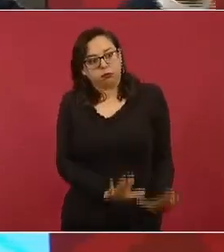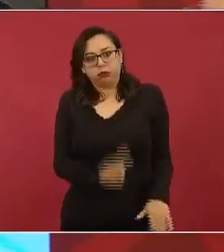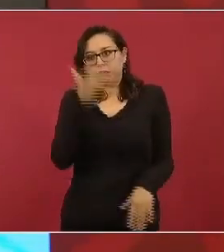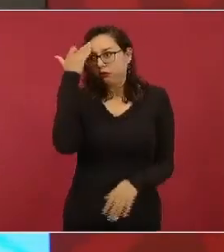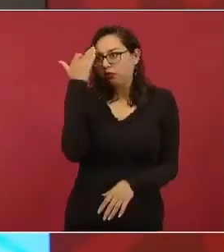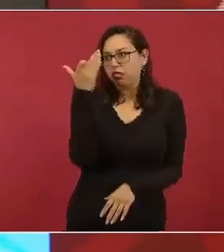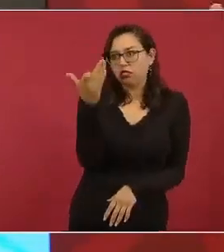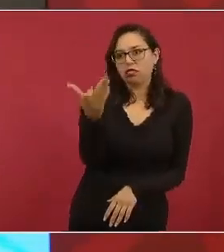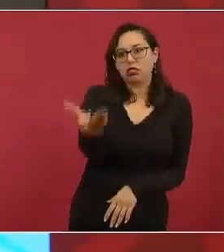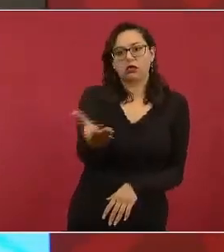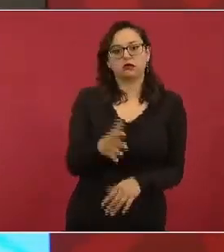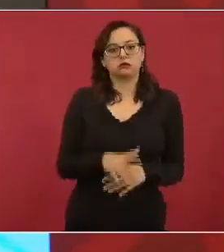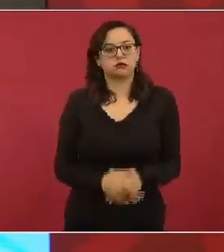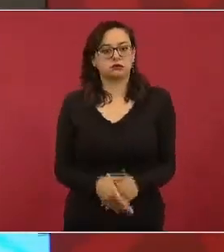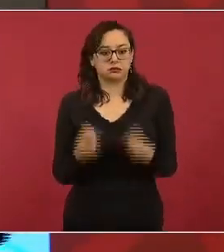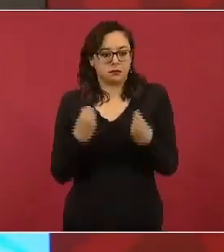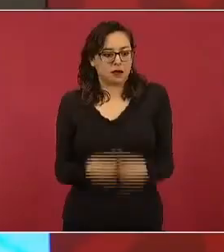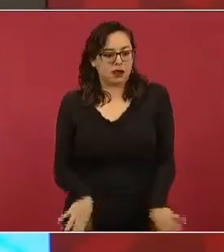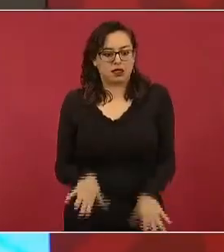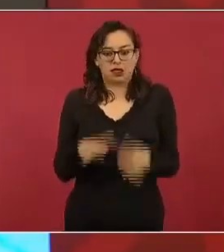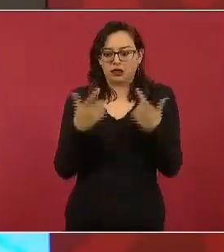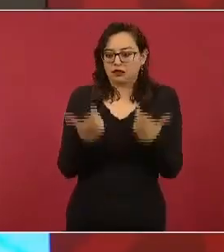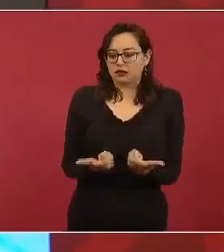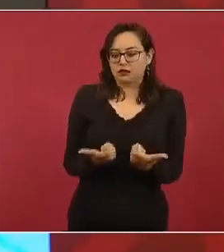para no perder tanto.